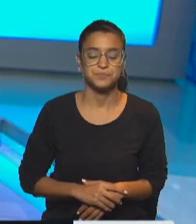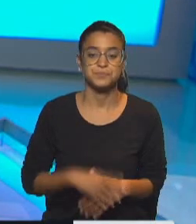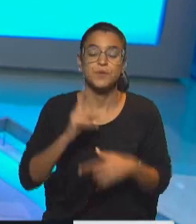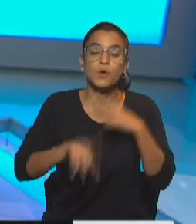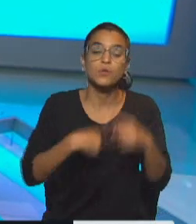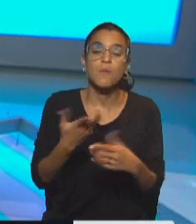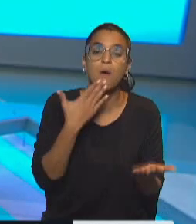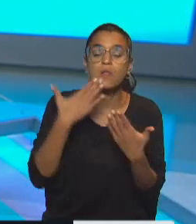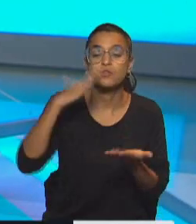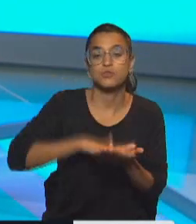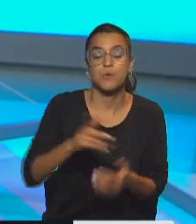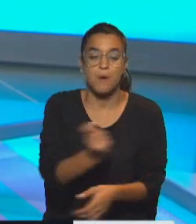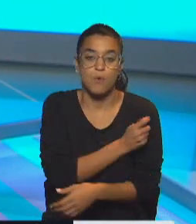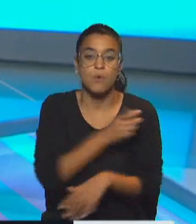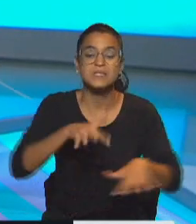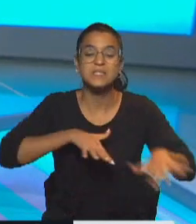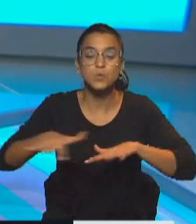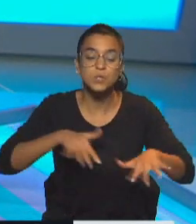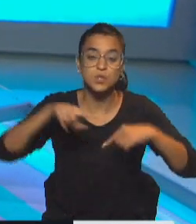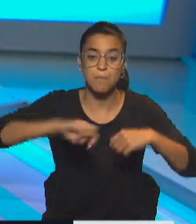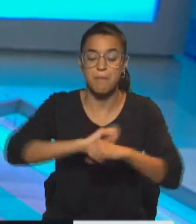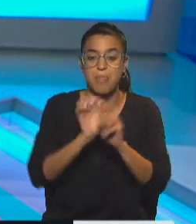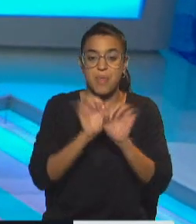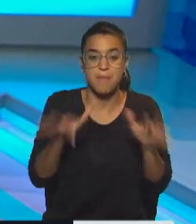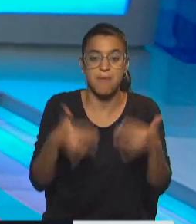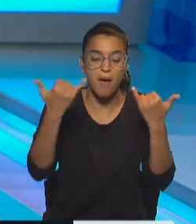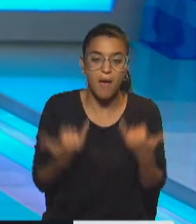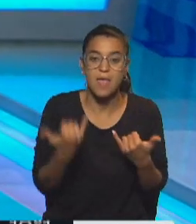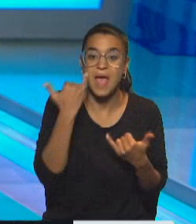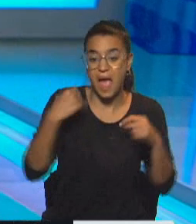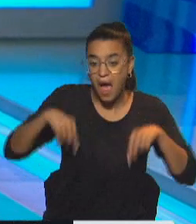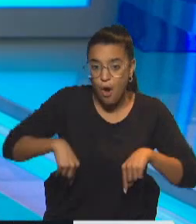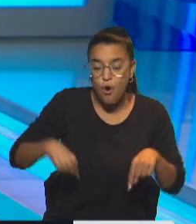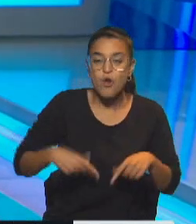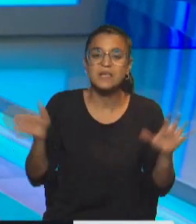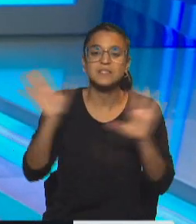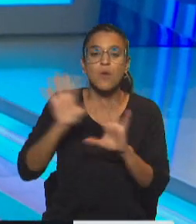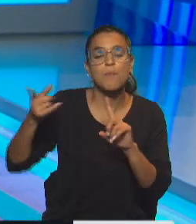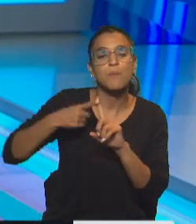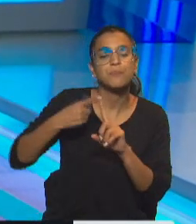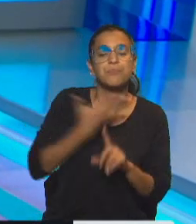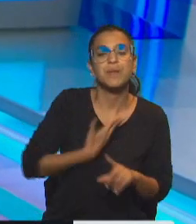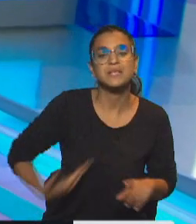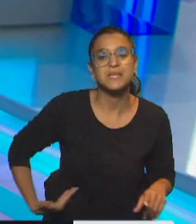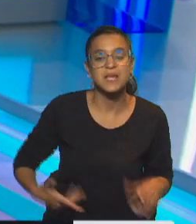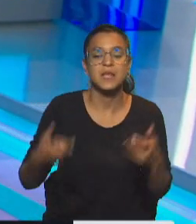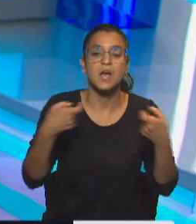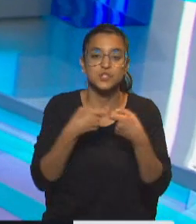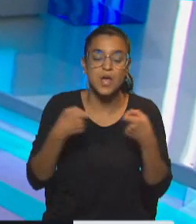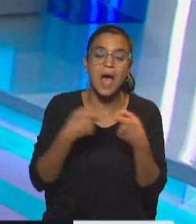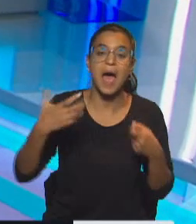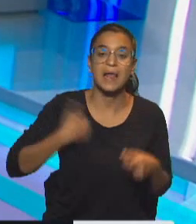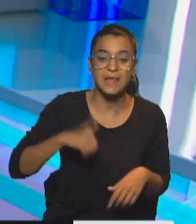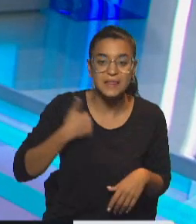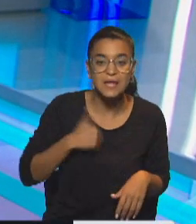Y seguimos hablando de vacunas y de la situación que atravesamos en plena pandemia. Por eso ya mismo estamos saludando a quien es la presidenta de la Sociedad